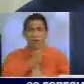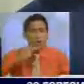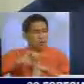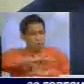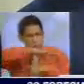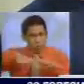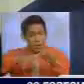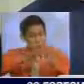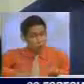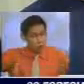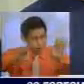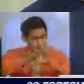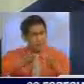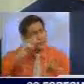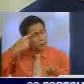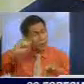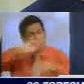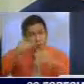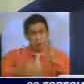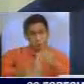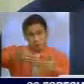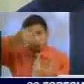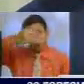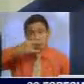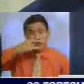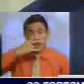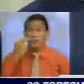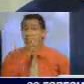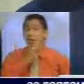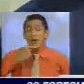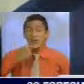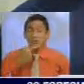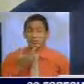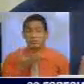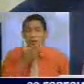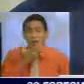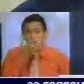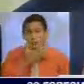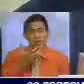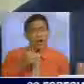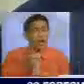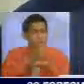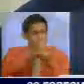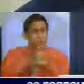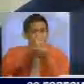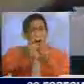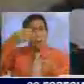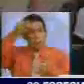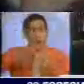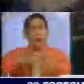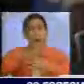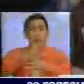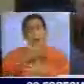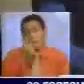es importante porque cuando crecen los niños, ese músculo se va a ayudar a hablar normal.